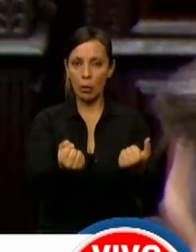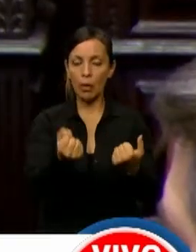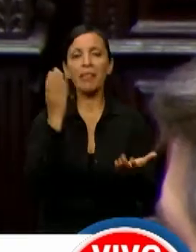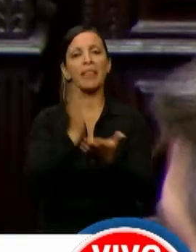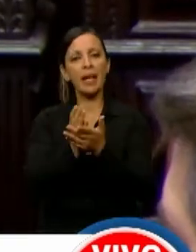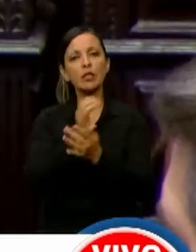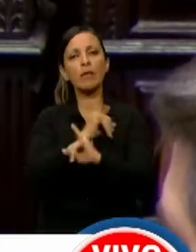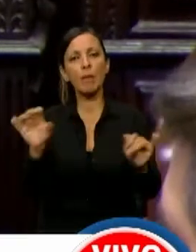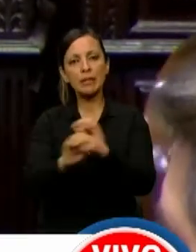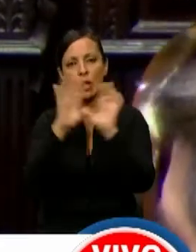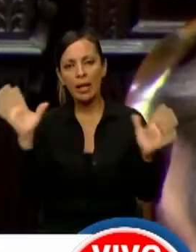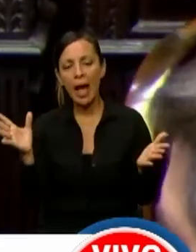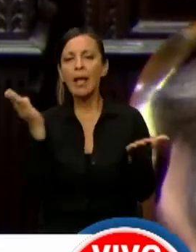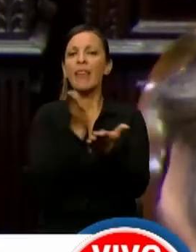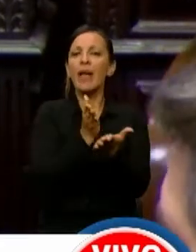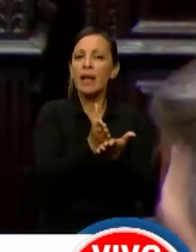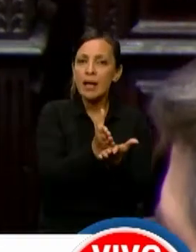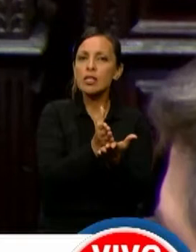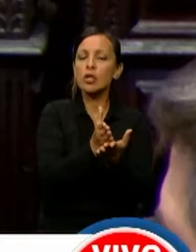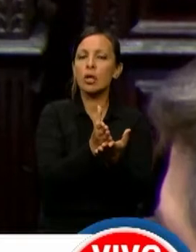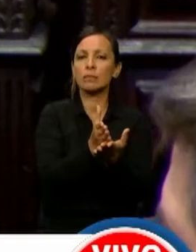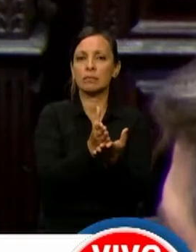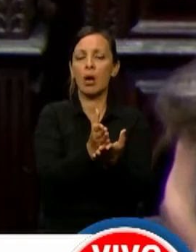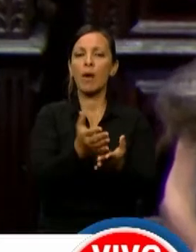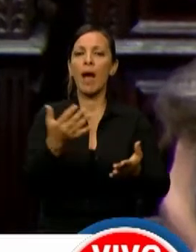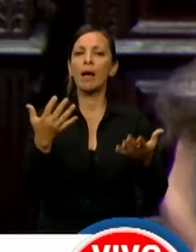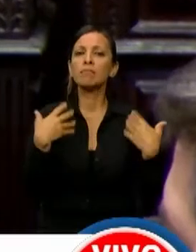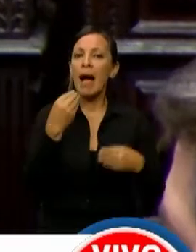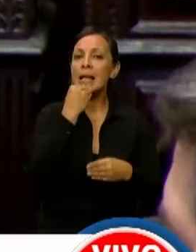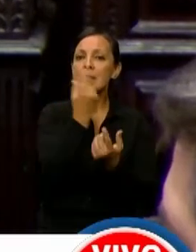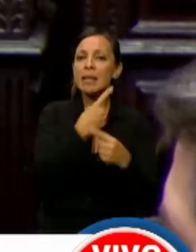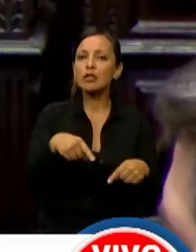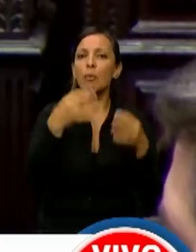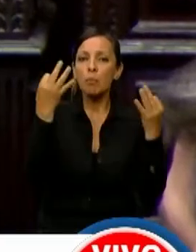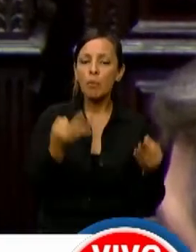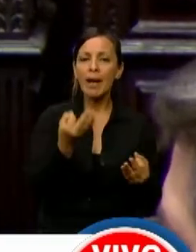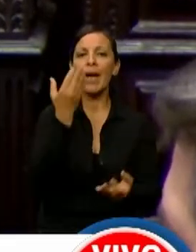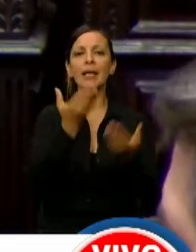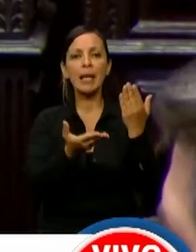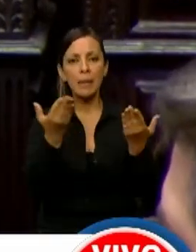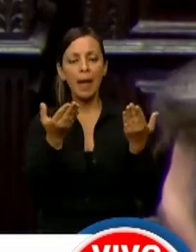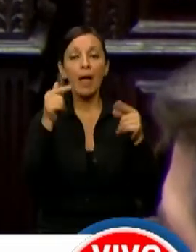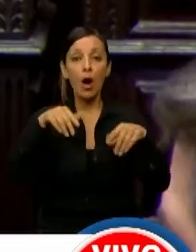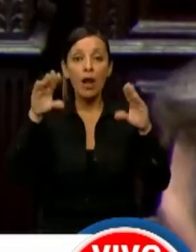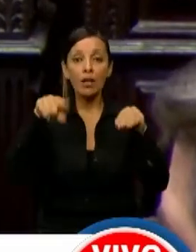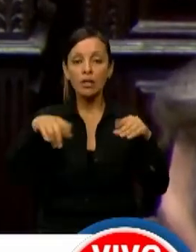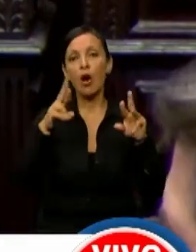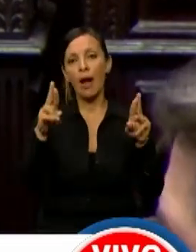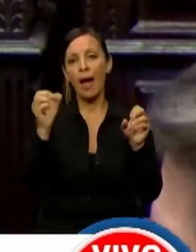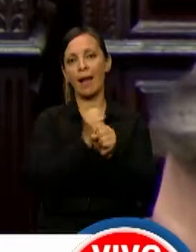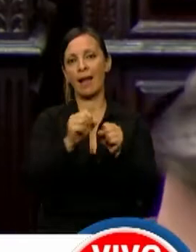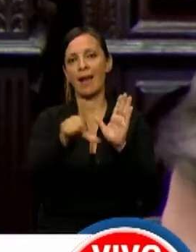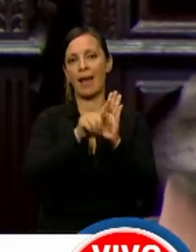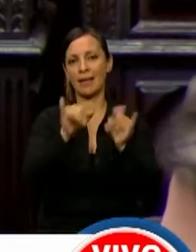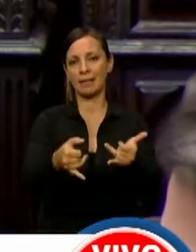derecho a la información, por el derecho a una buena y equilibrada alimentación, que esta noche sea ley. Muchas